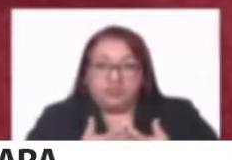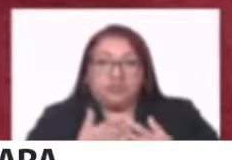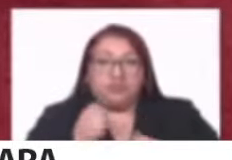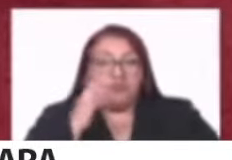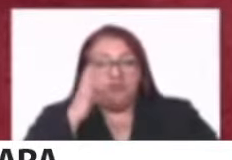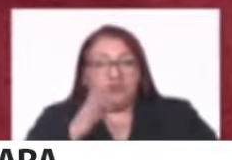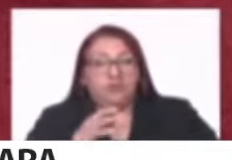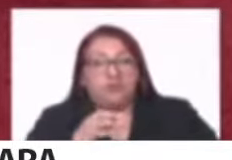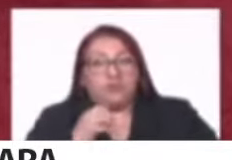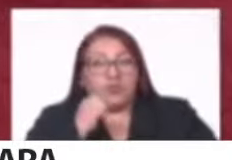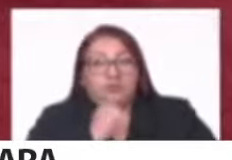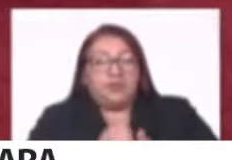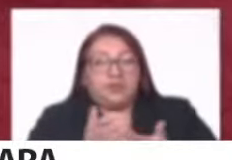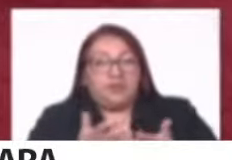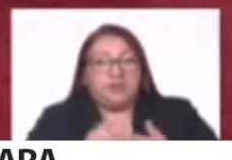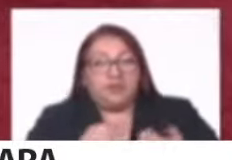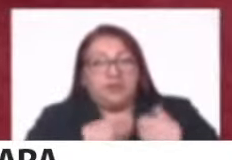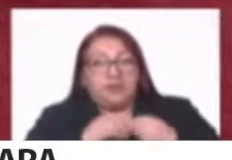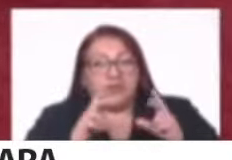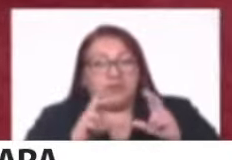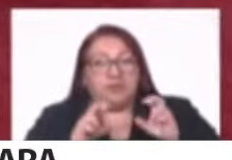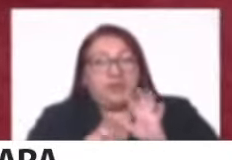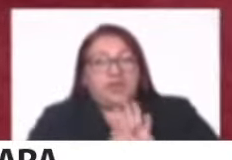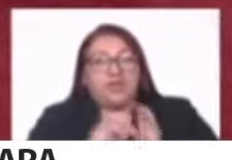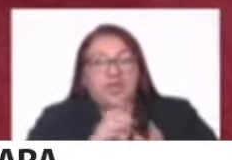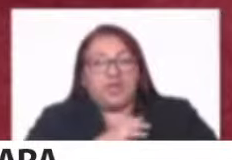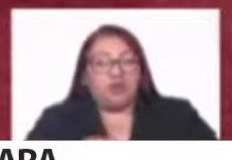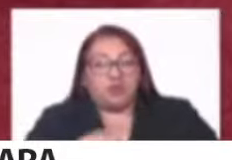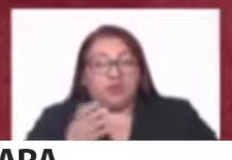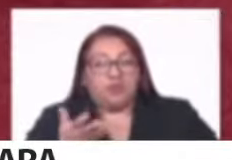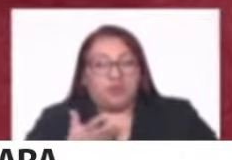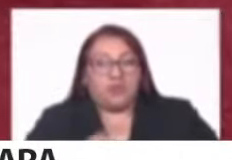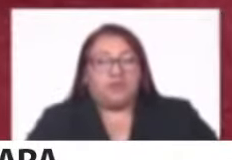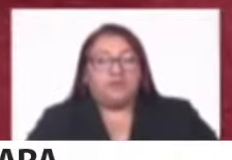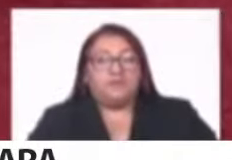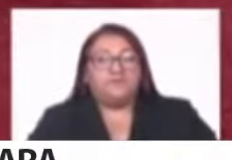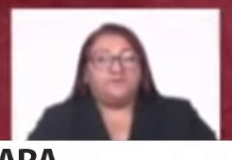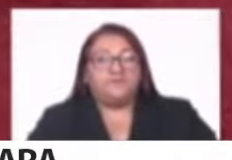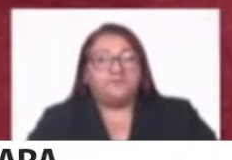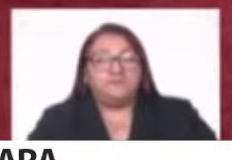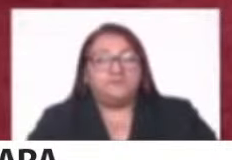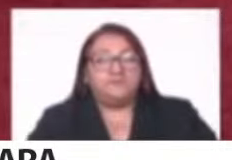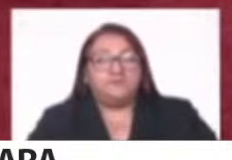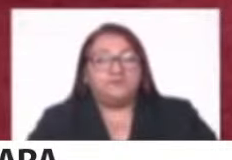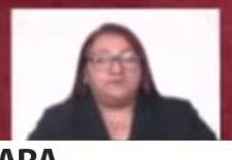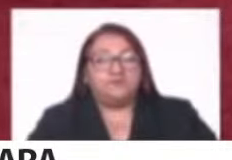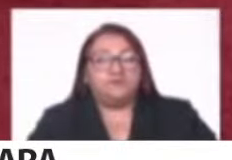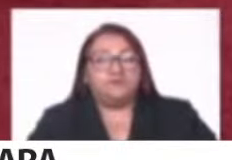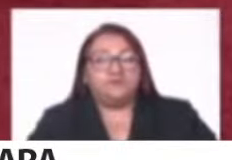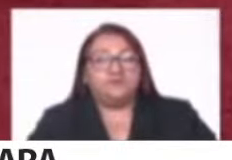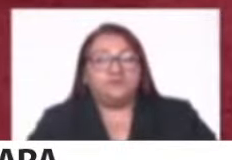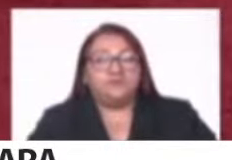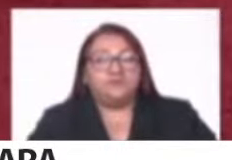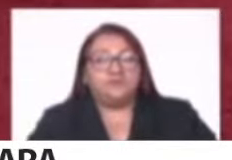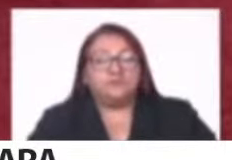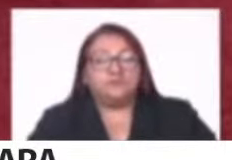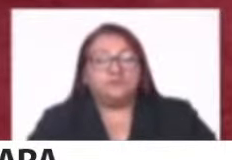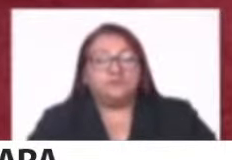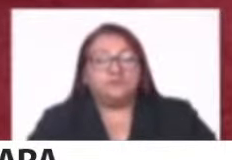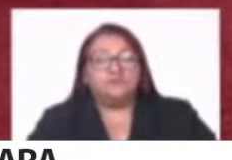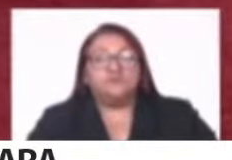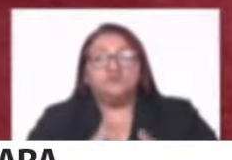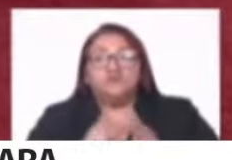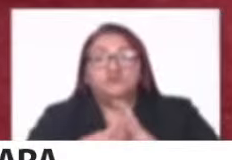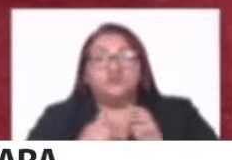futuro próximo, el pedido de facultades legislativas que el gobierno ha realizado. En lo que se refiere